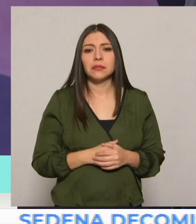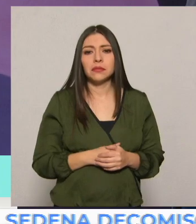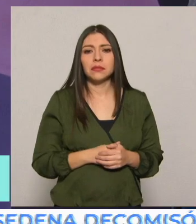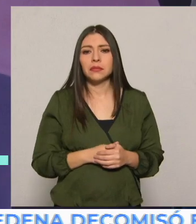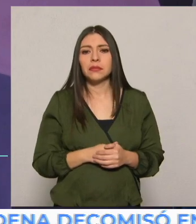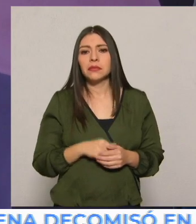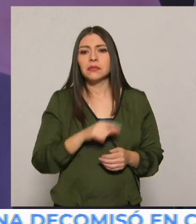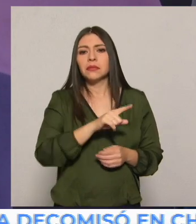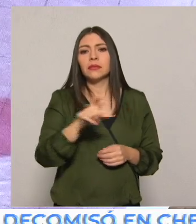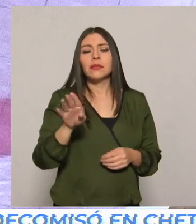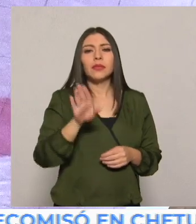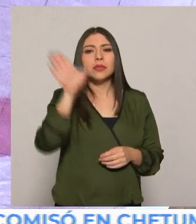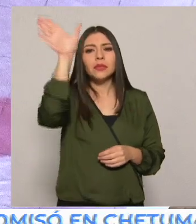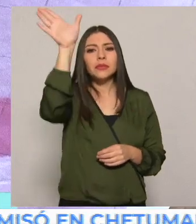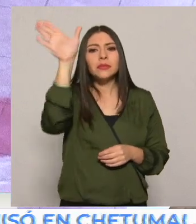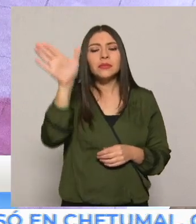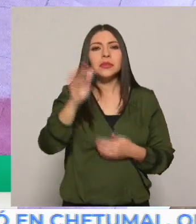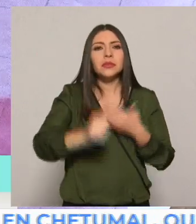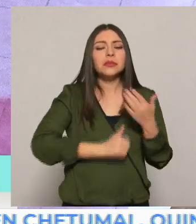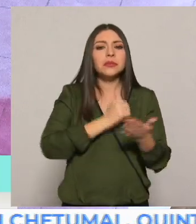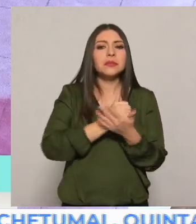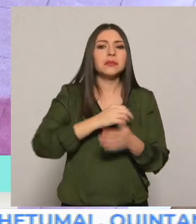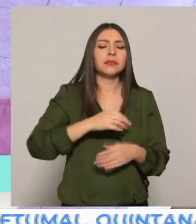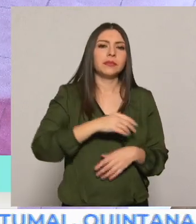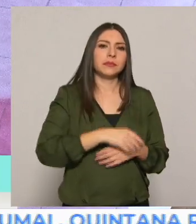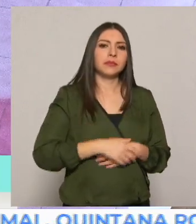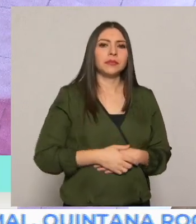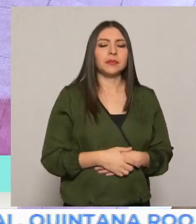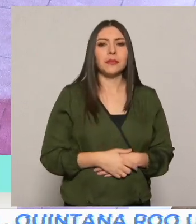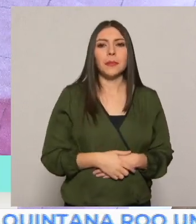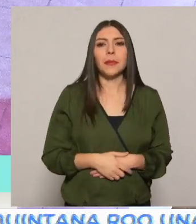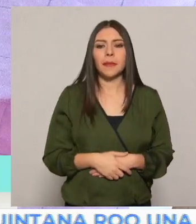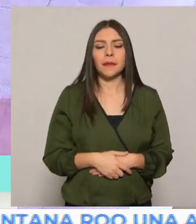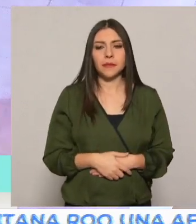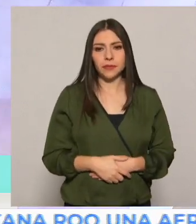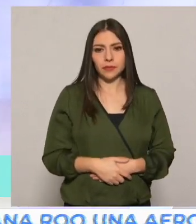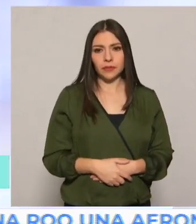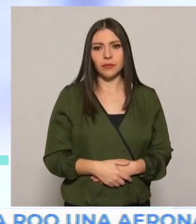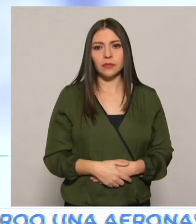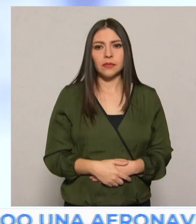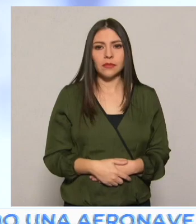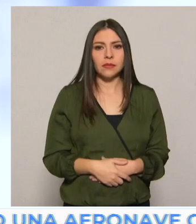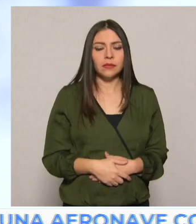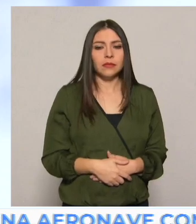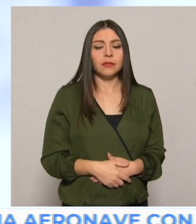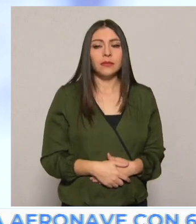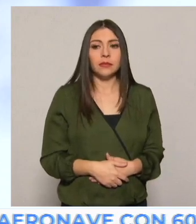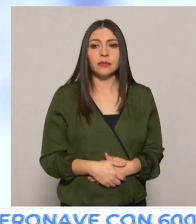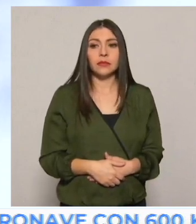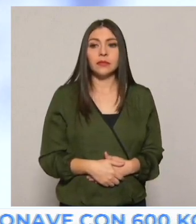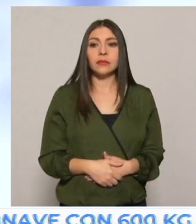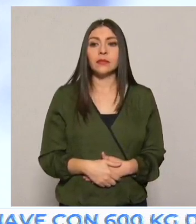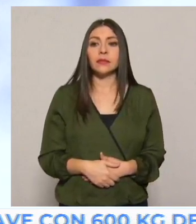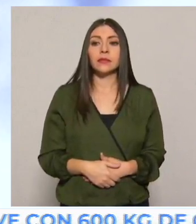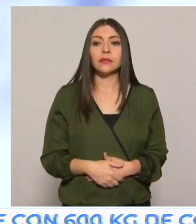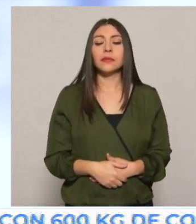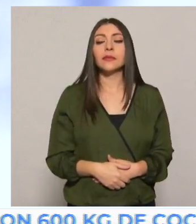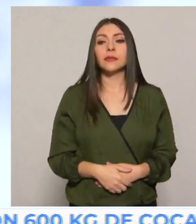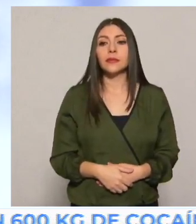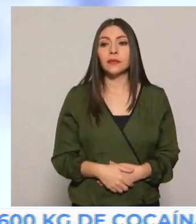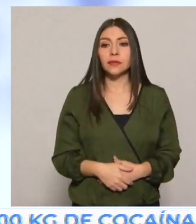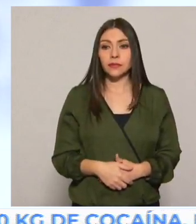multitudinaria por las paredes de la ciudad. Con imágenes de Joel Arias y edición de Fabián González, Víctor Diego, 21 Noticias.